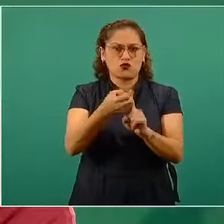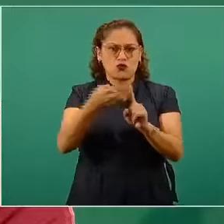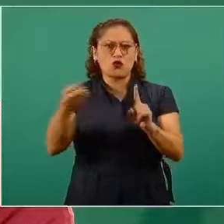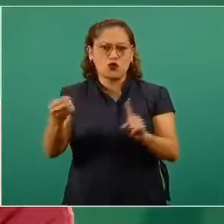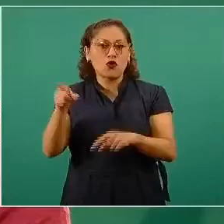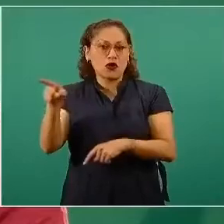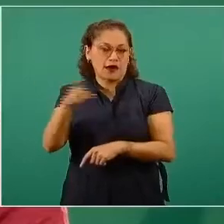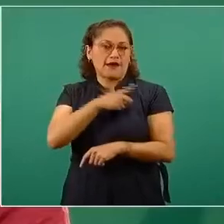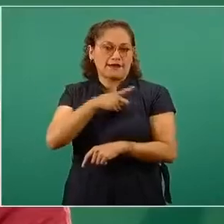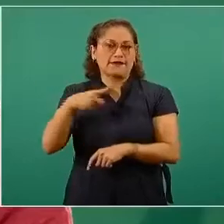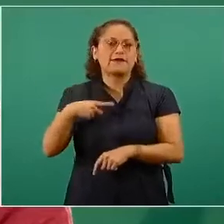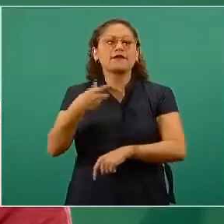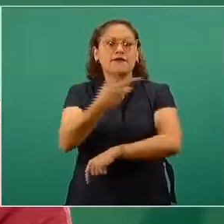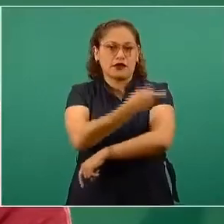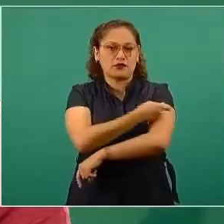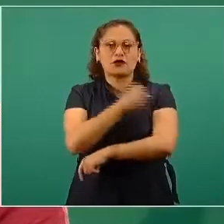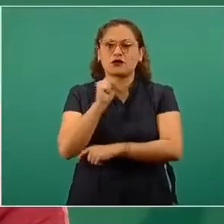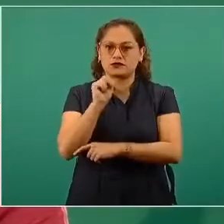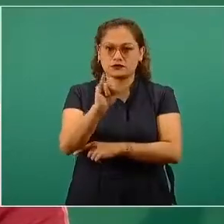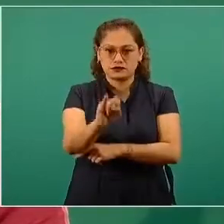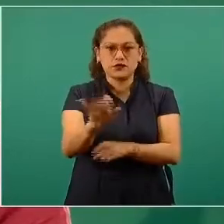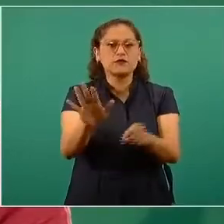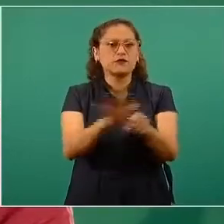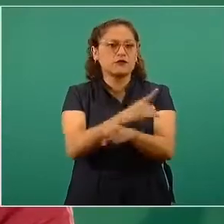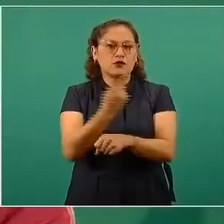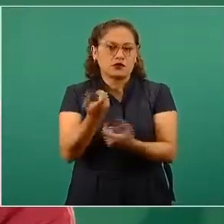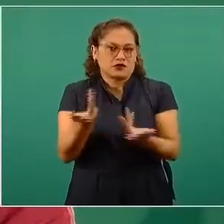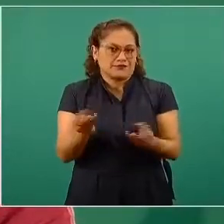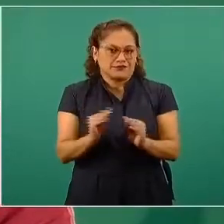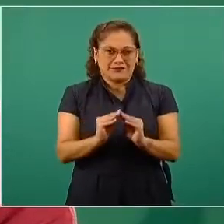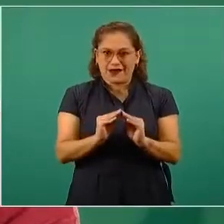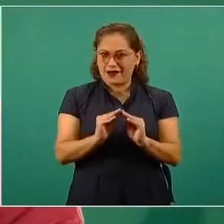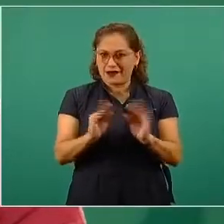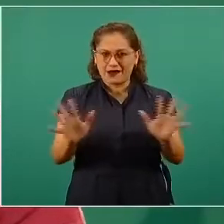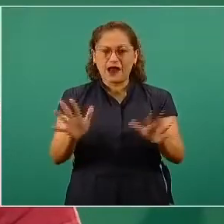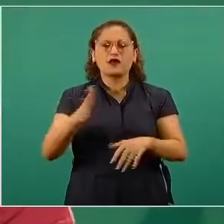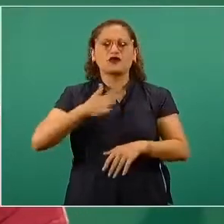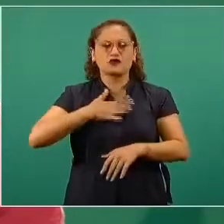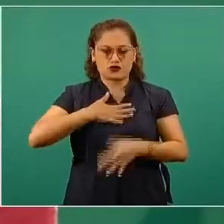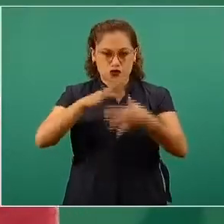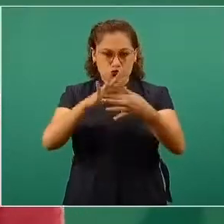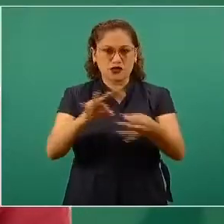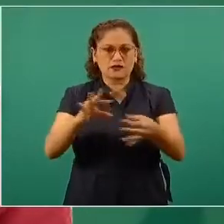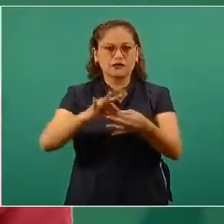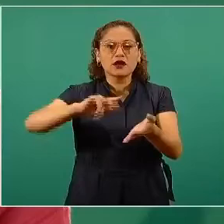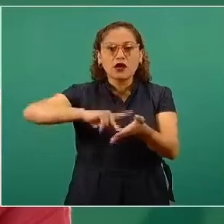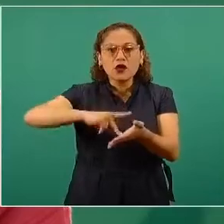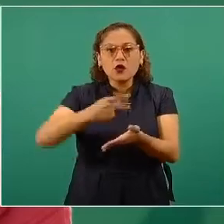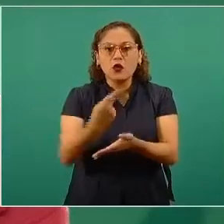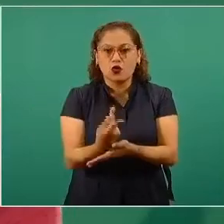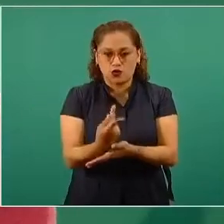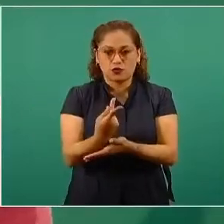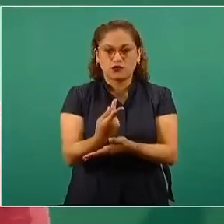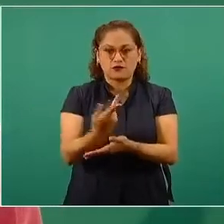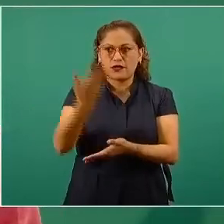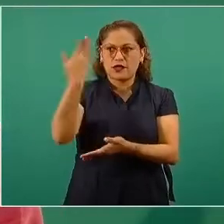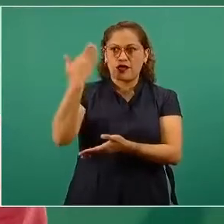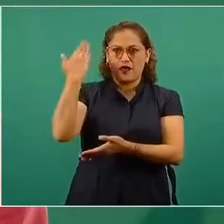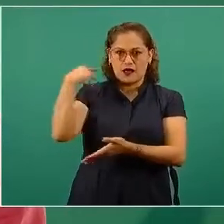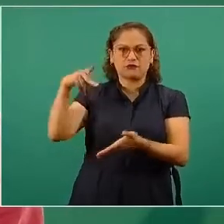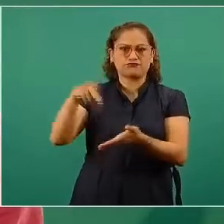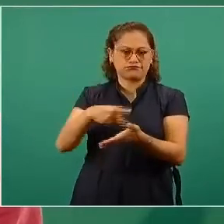vacunados. ¿Cuál es la razón? Es también bastante obvia, pero con mucho gusto se la vuelvo a explicar, ya la hemos explicado en otras